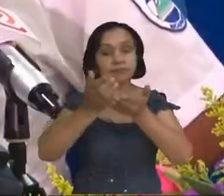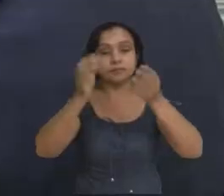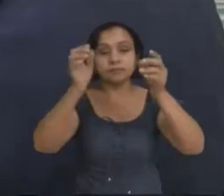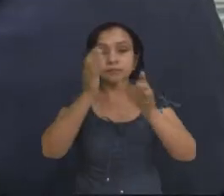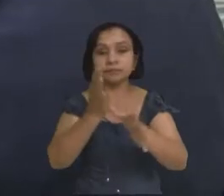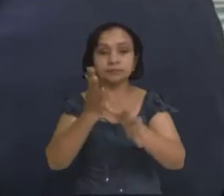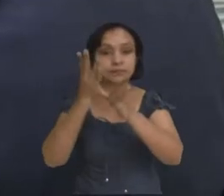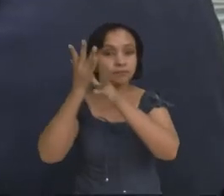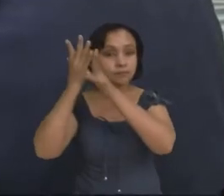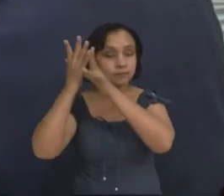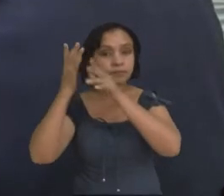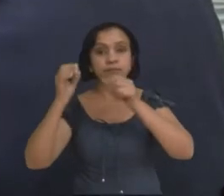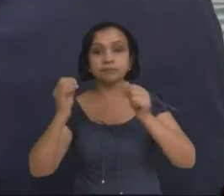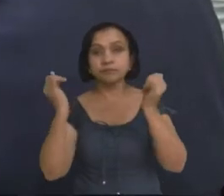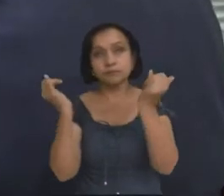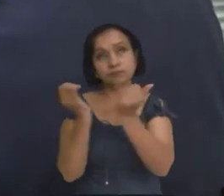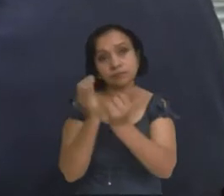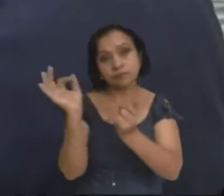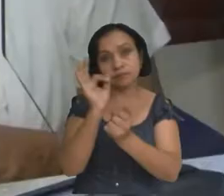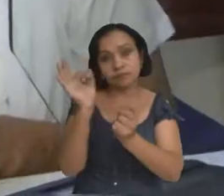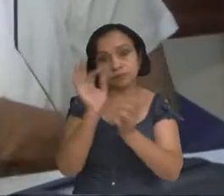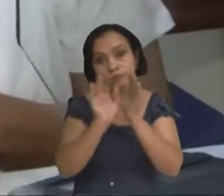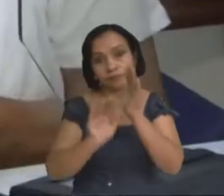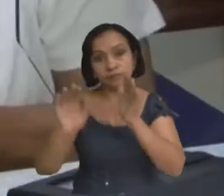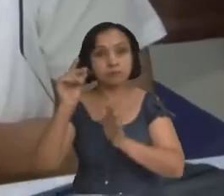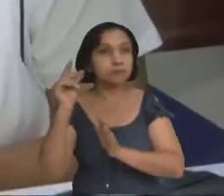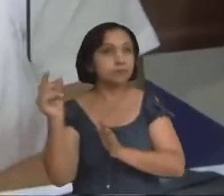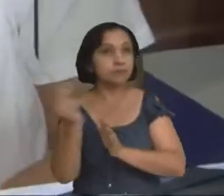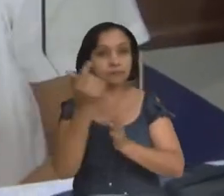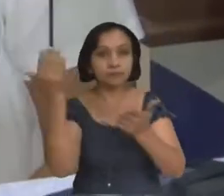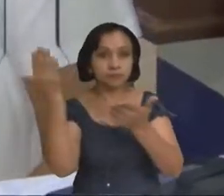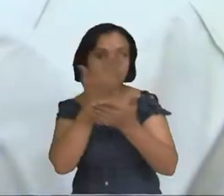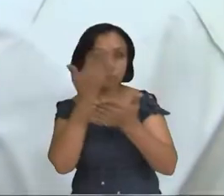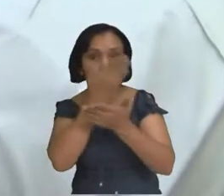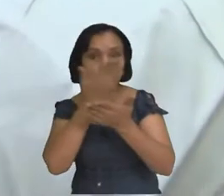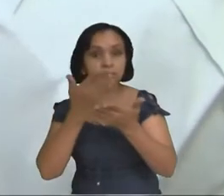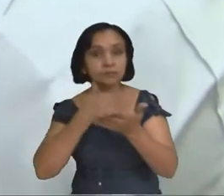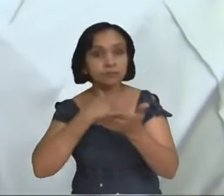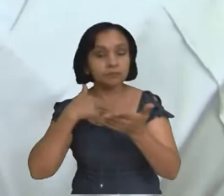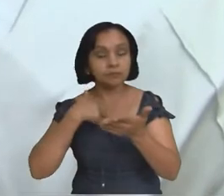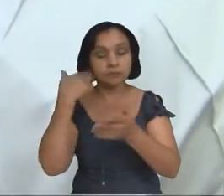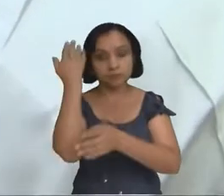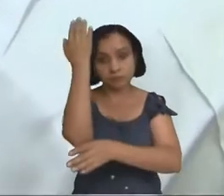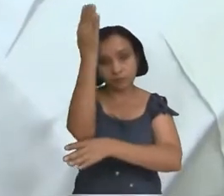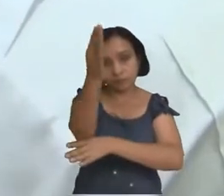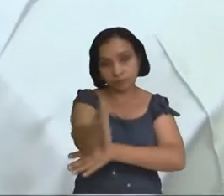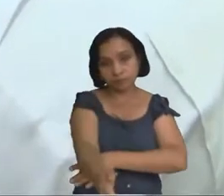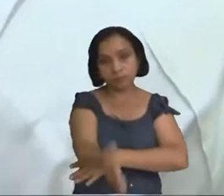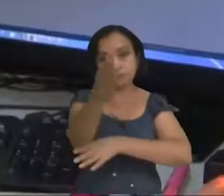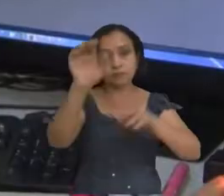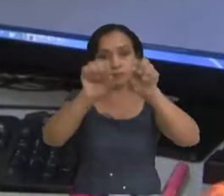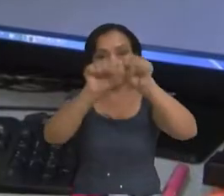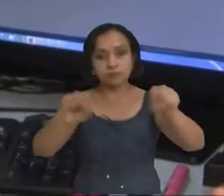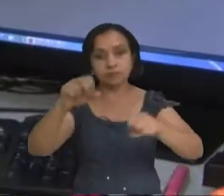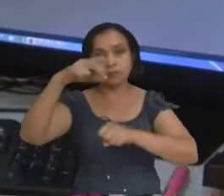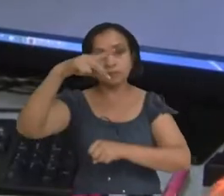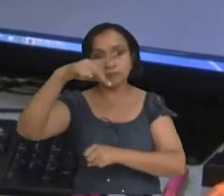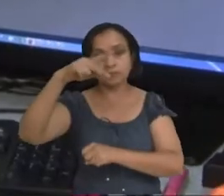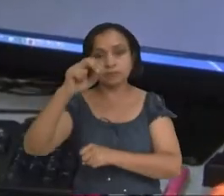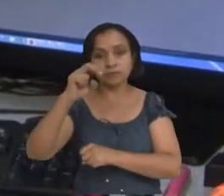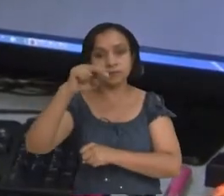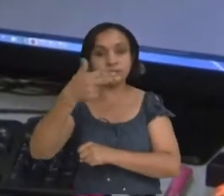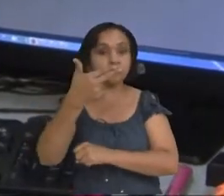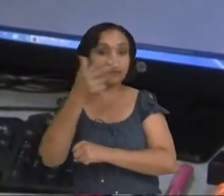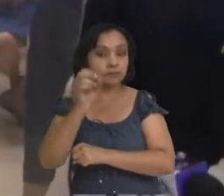Sur. Igualmente se ha emprendido la realización de estudios para el acondicionamiento del puesto fronterizo de San Pancho. Este proyecto